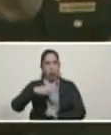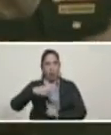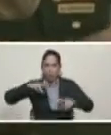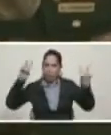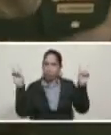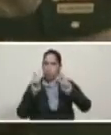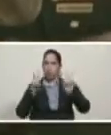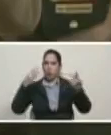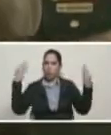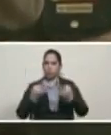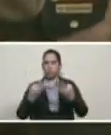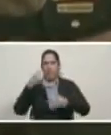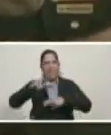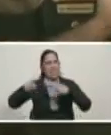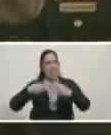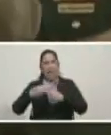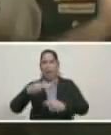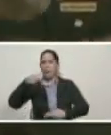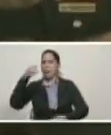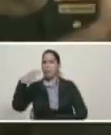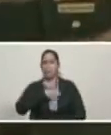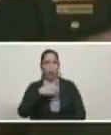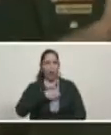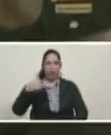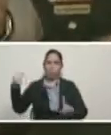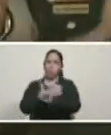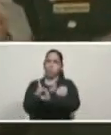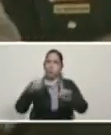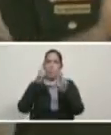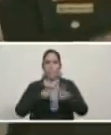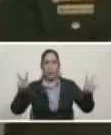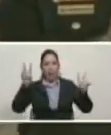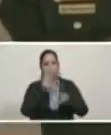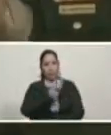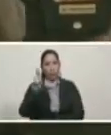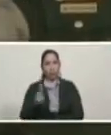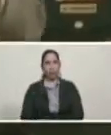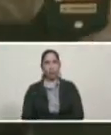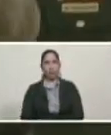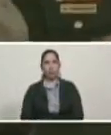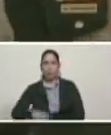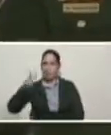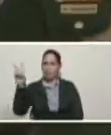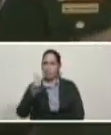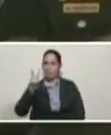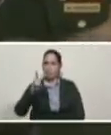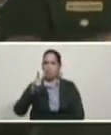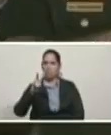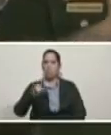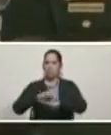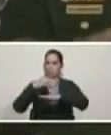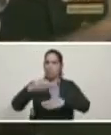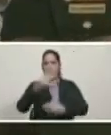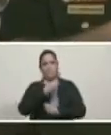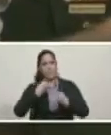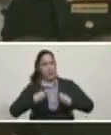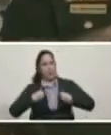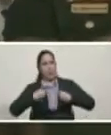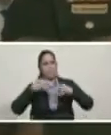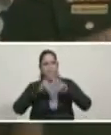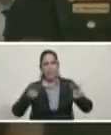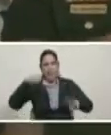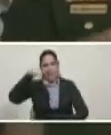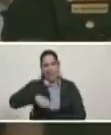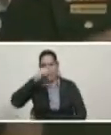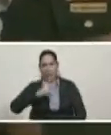victoria. Nadie ni nada podrá perturbar la paz de la República. Venezuela seguirá en paz este año y